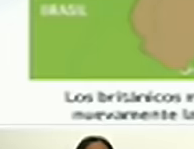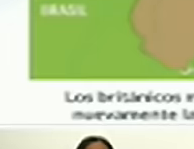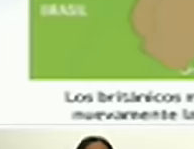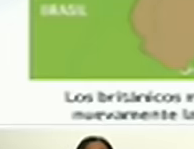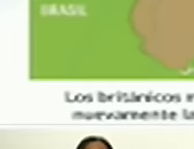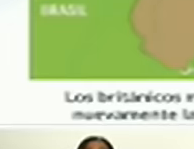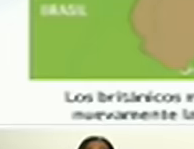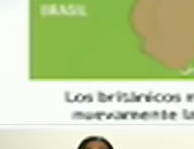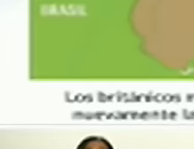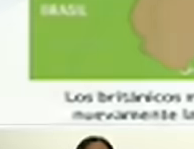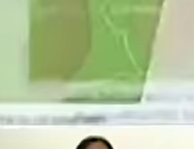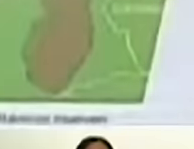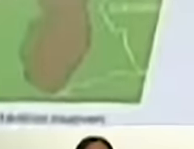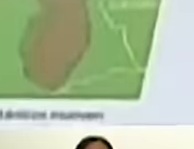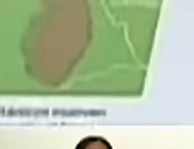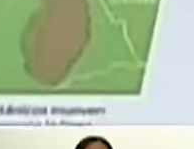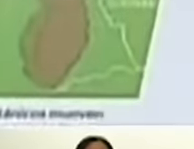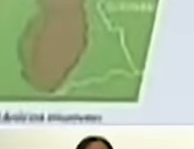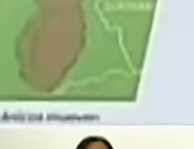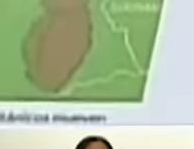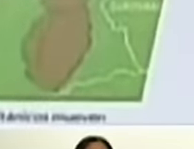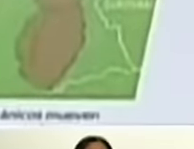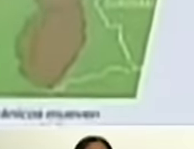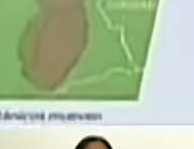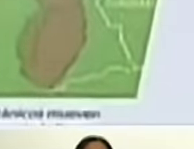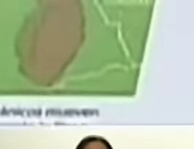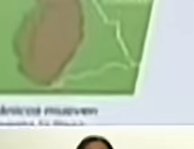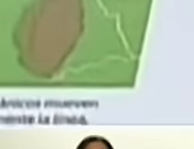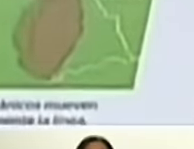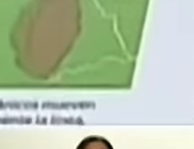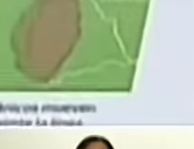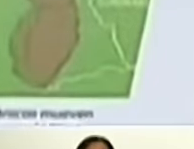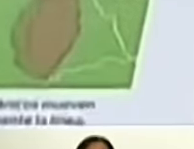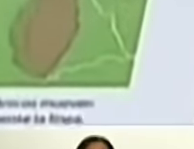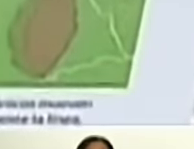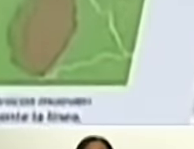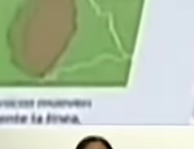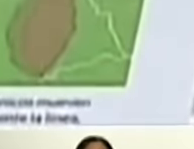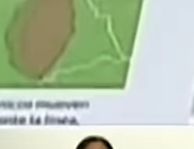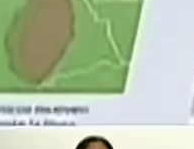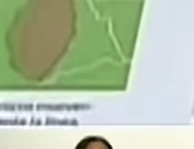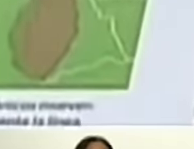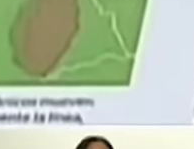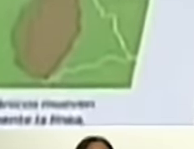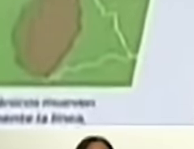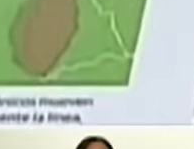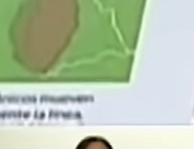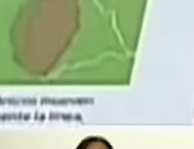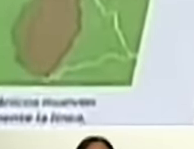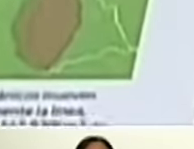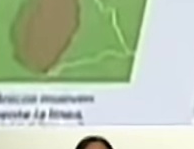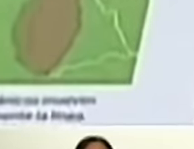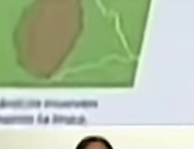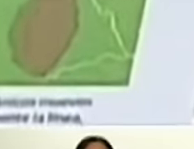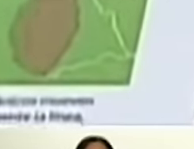la Guyana británica y tenía la ciudad principal de Georgetown, que hoy por hoy es la capital de Guyana.